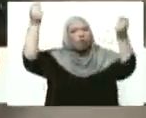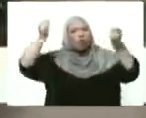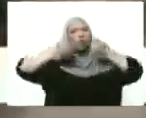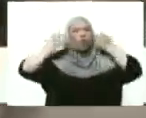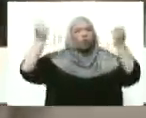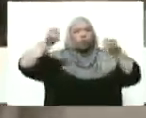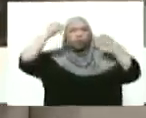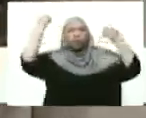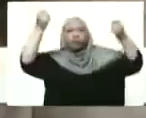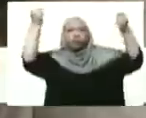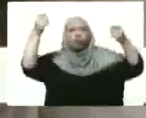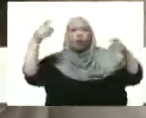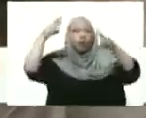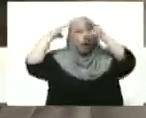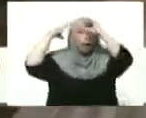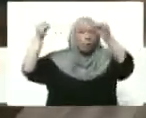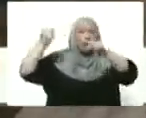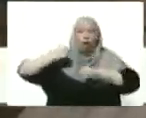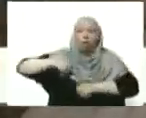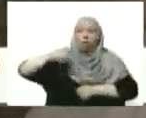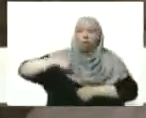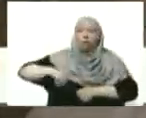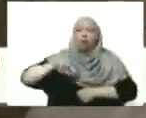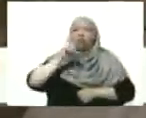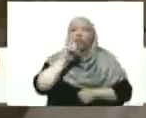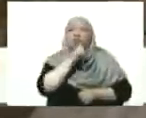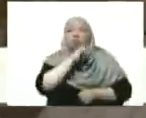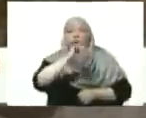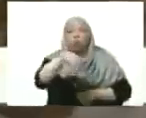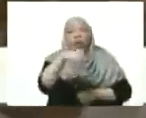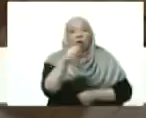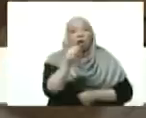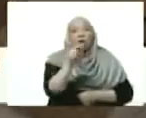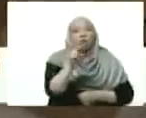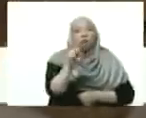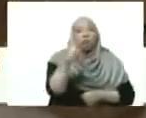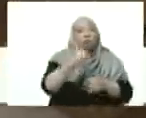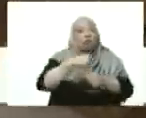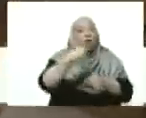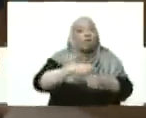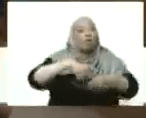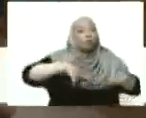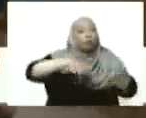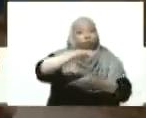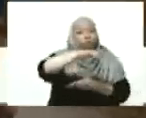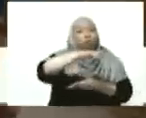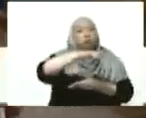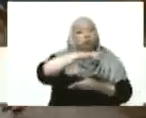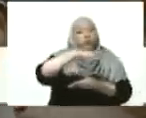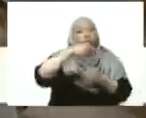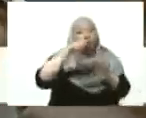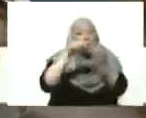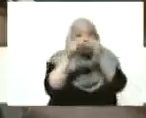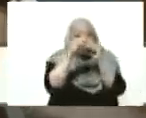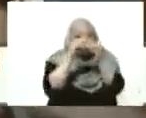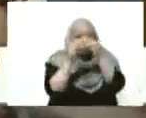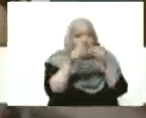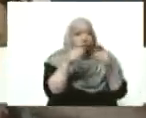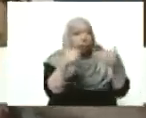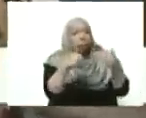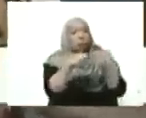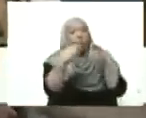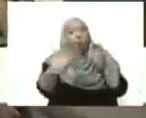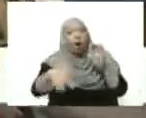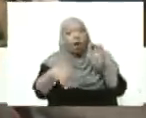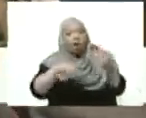Embajada Argentina. Bueno, mi nombre es Jesús Vicente Delgado, soy trabajador de Conviasa, perteneciente a Mantenimiento Control de Calidad. Hoy estamos